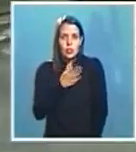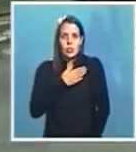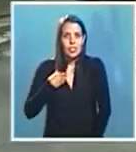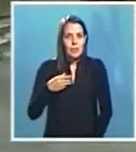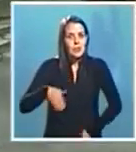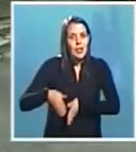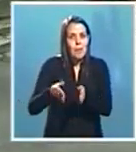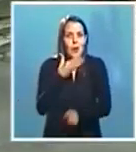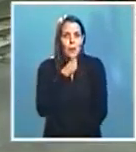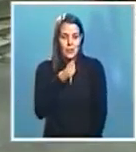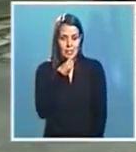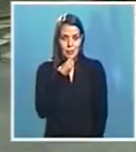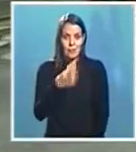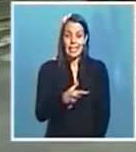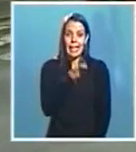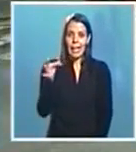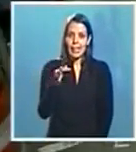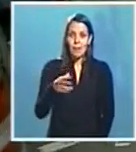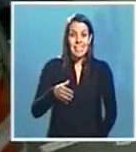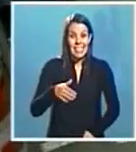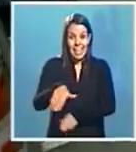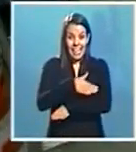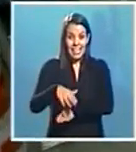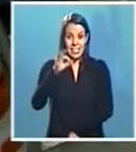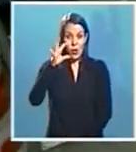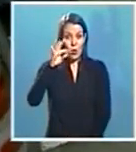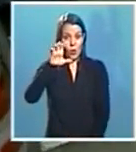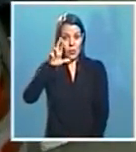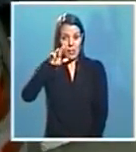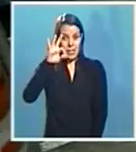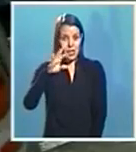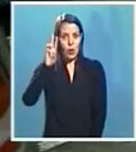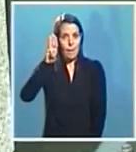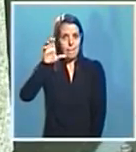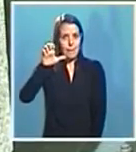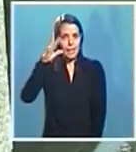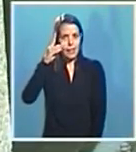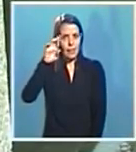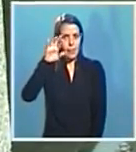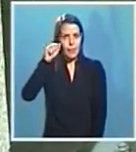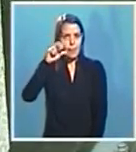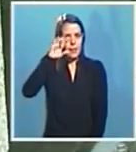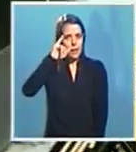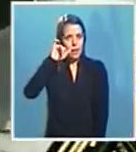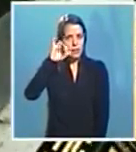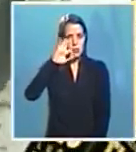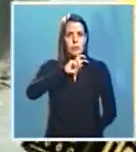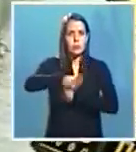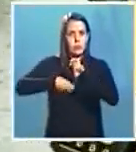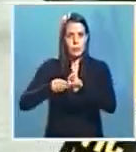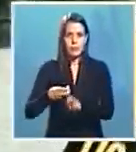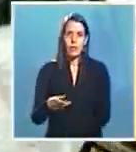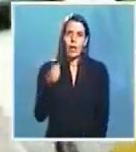bonita. Ademais, reorganizarase a estrada Otero Pedrallo, unha vía que presenta problemas tanto para peóns como para vehículos. Home,